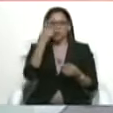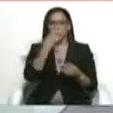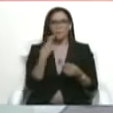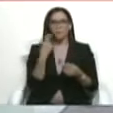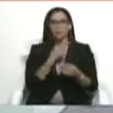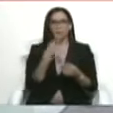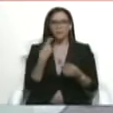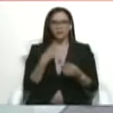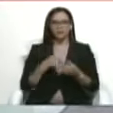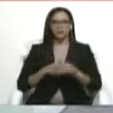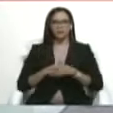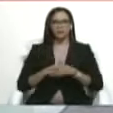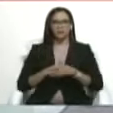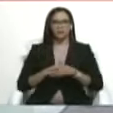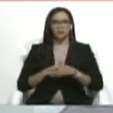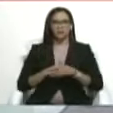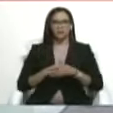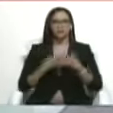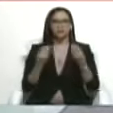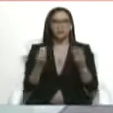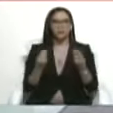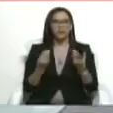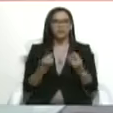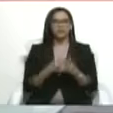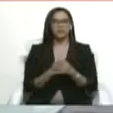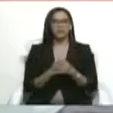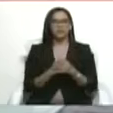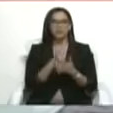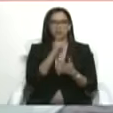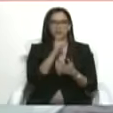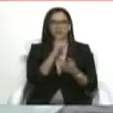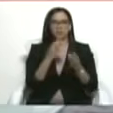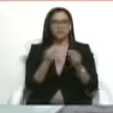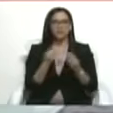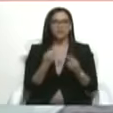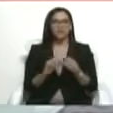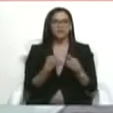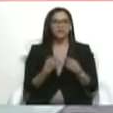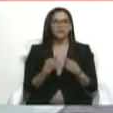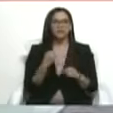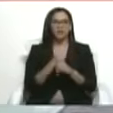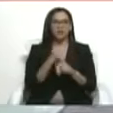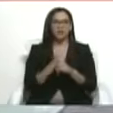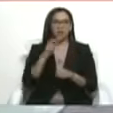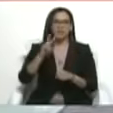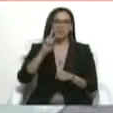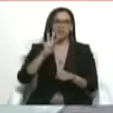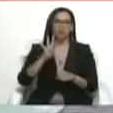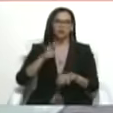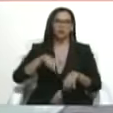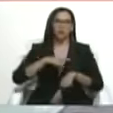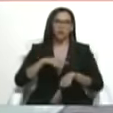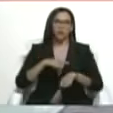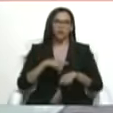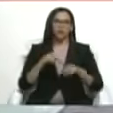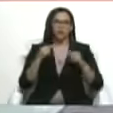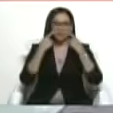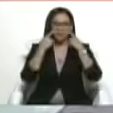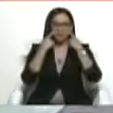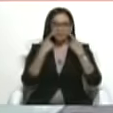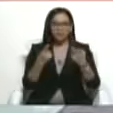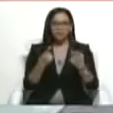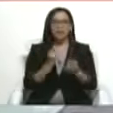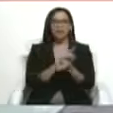comprometida, sumamente riesgosa muchas veces, de trabajar las 24 horas, de estar atento a cada cambio